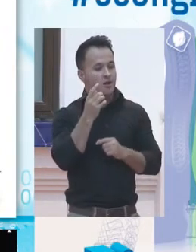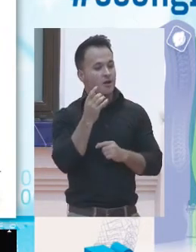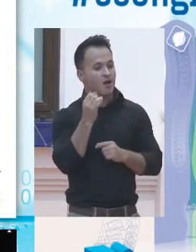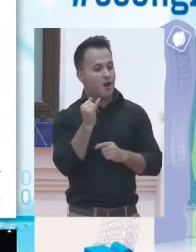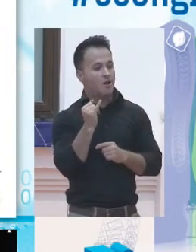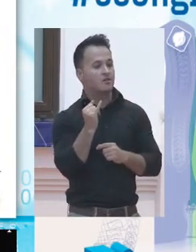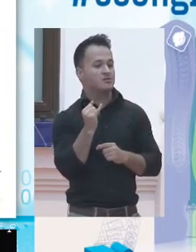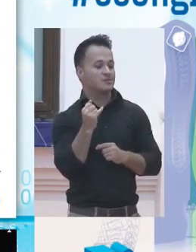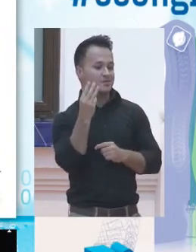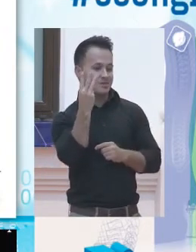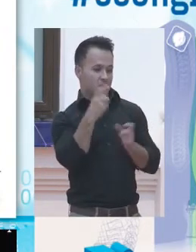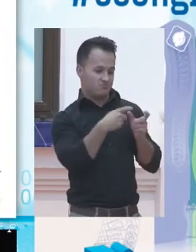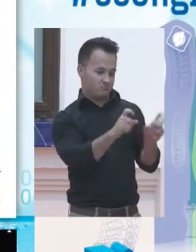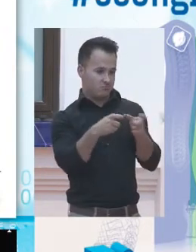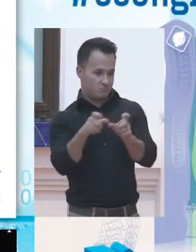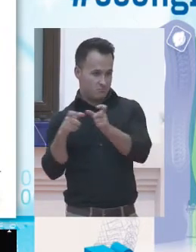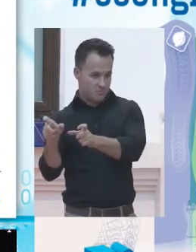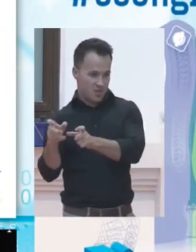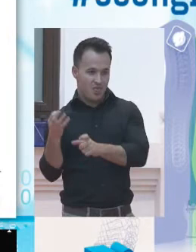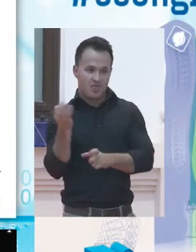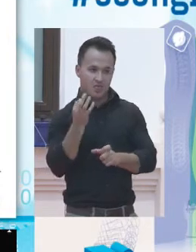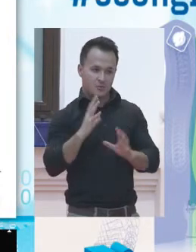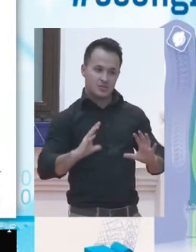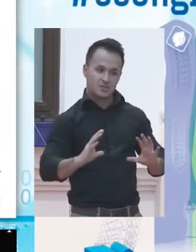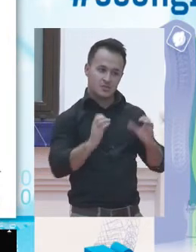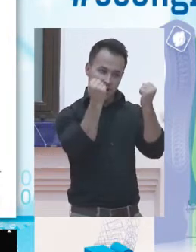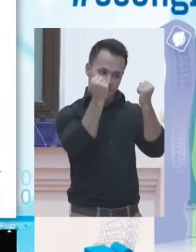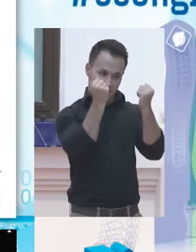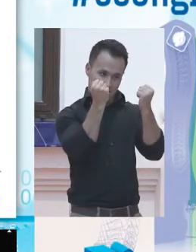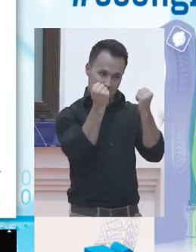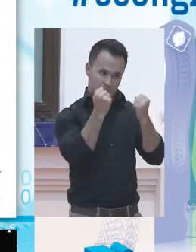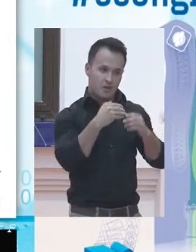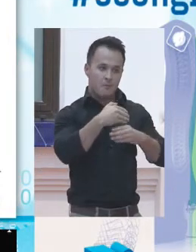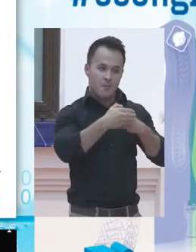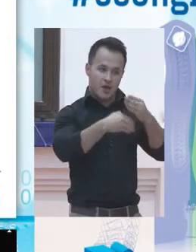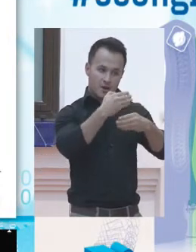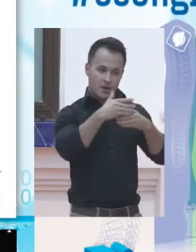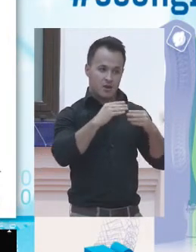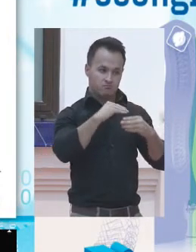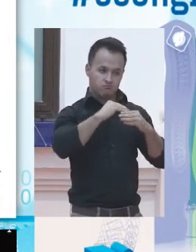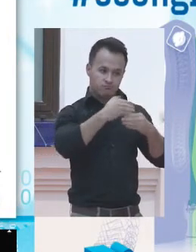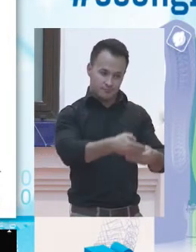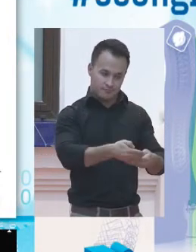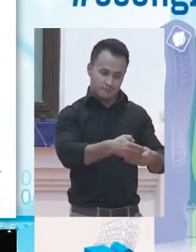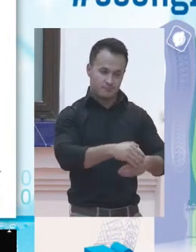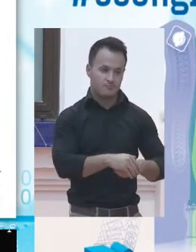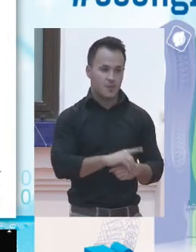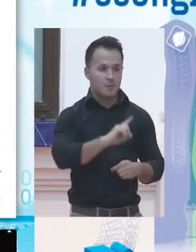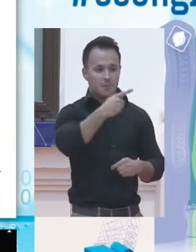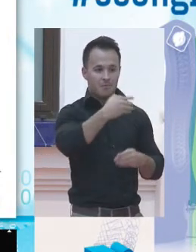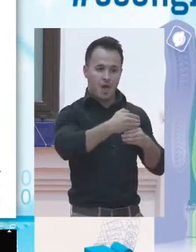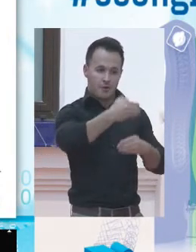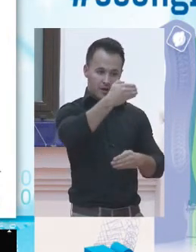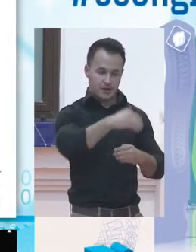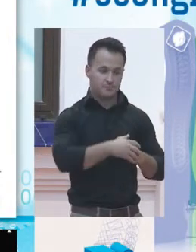barreras principales que había que salvar en el entorno de cloud computing. La primera